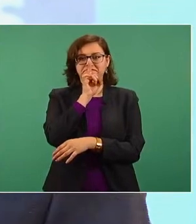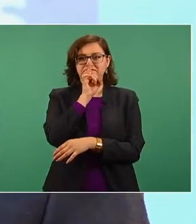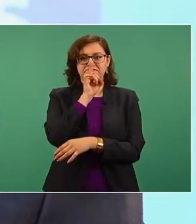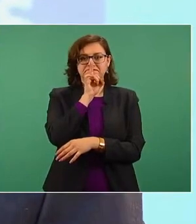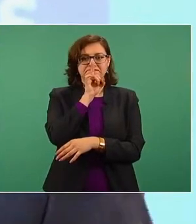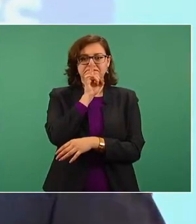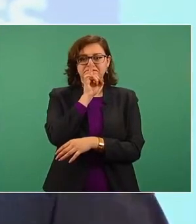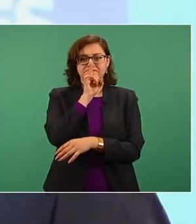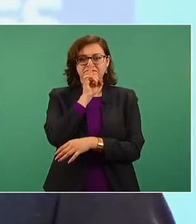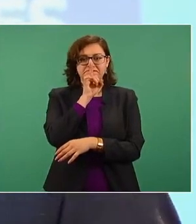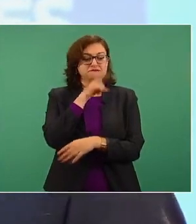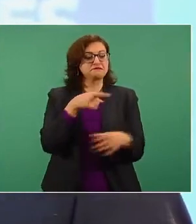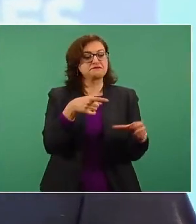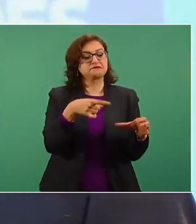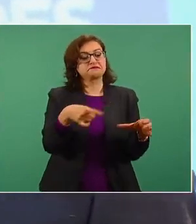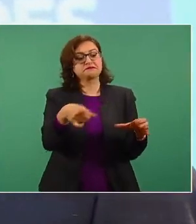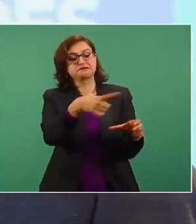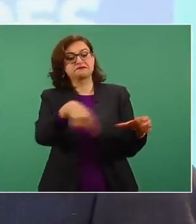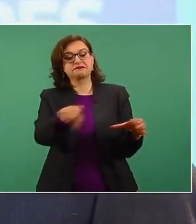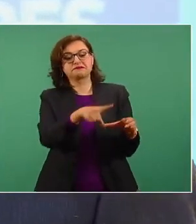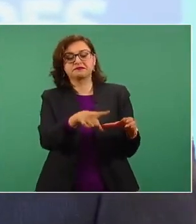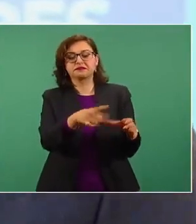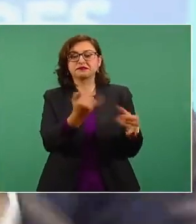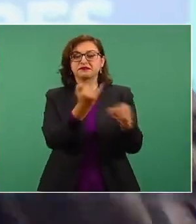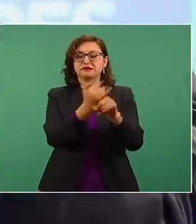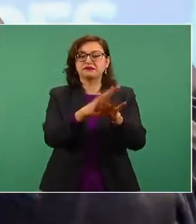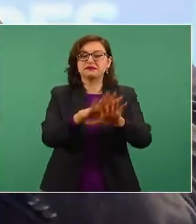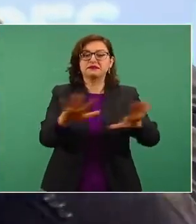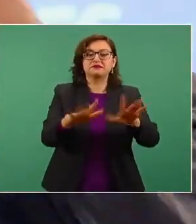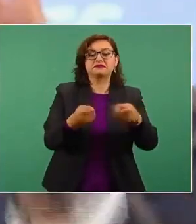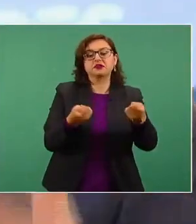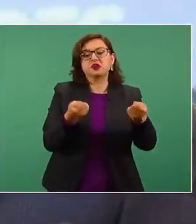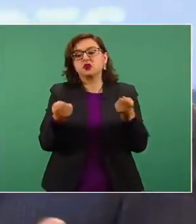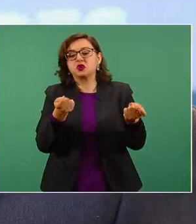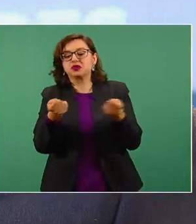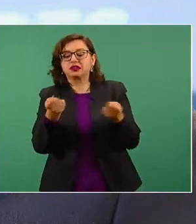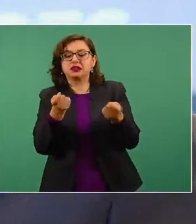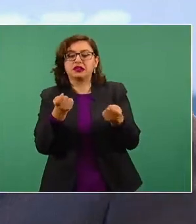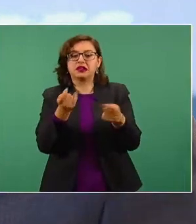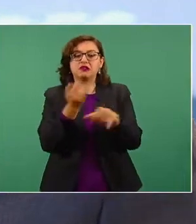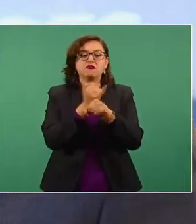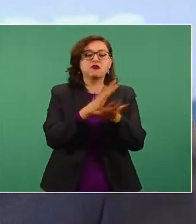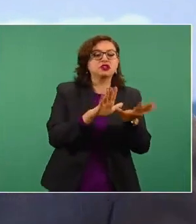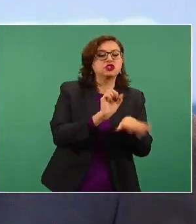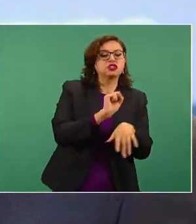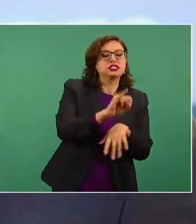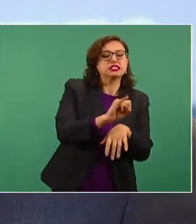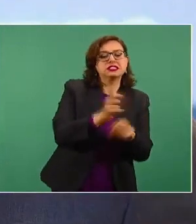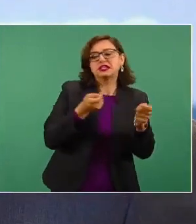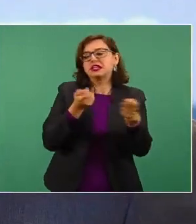Ellos administran la información, ellos deciden qué informan y qué no informan.